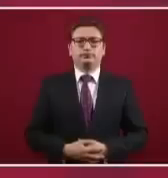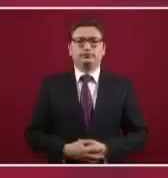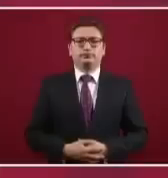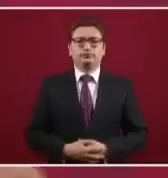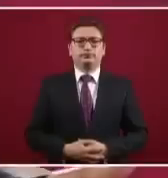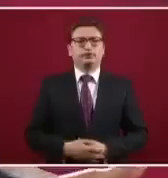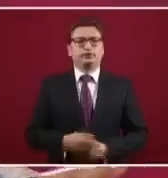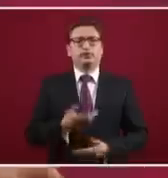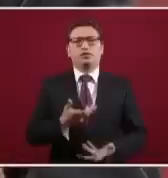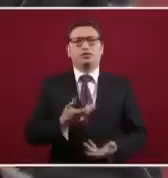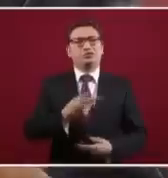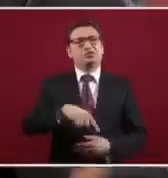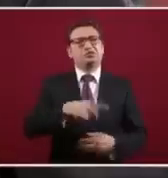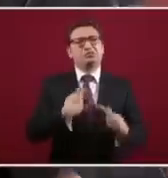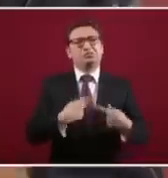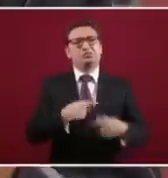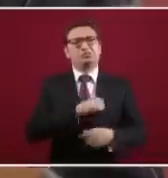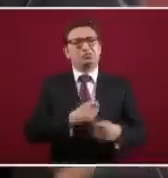que